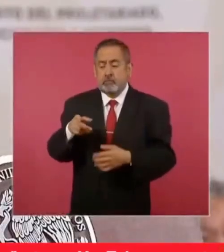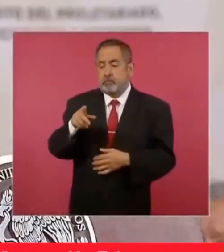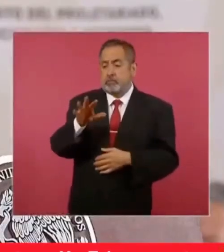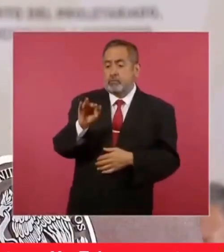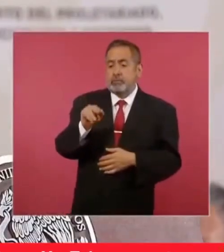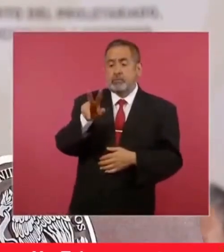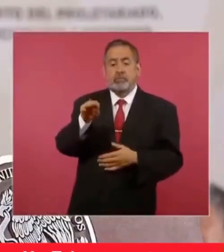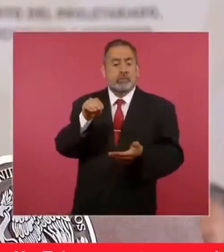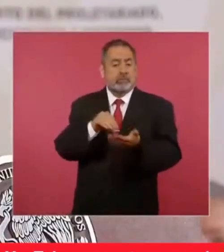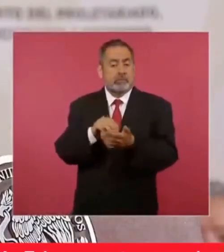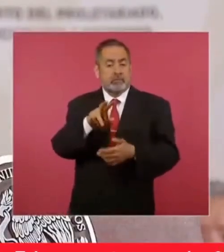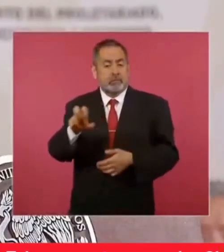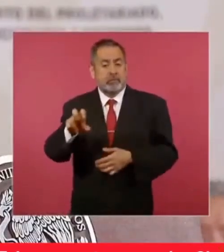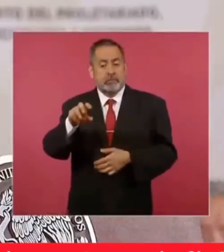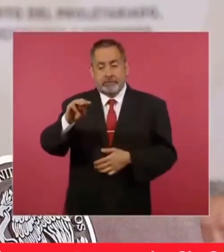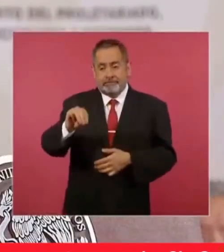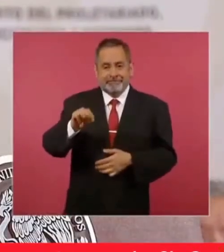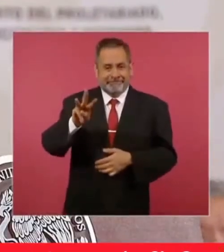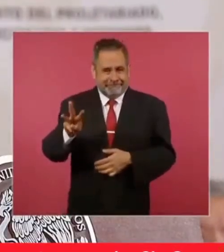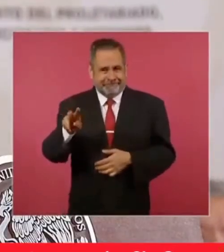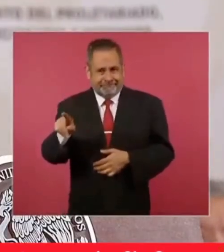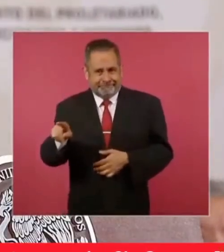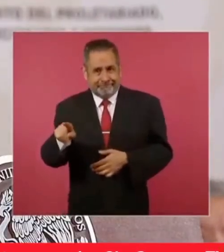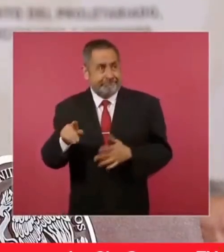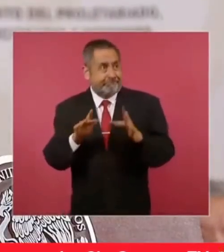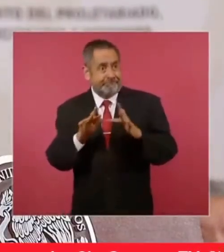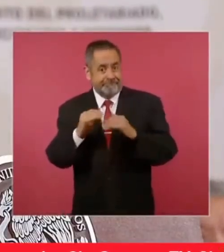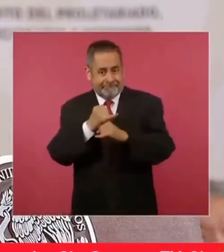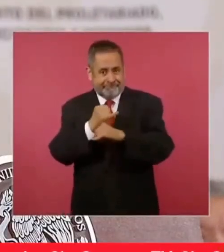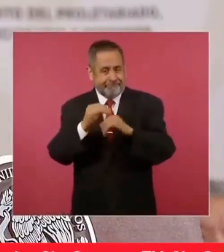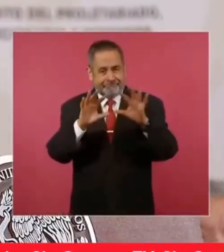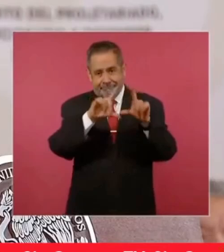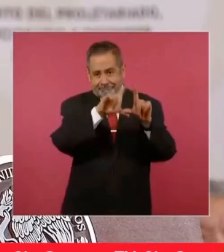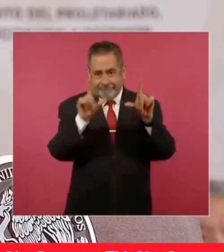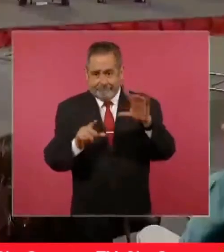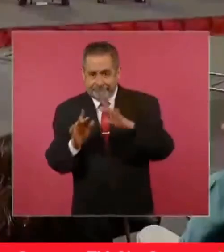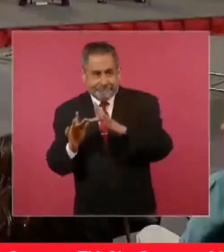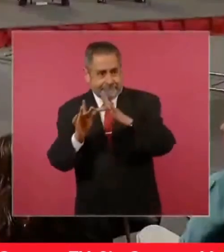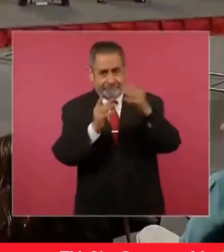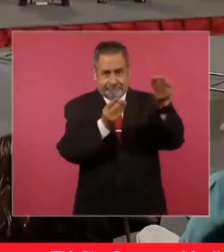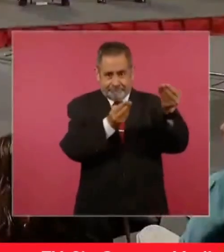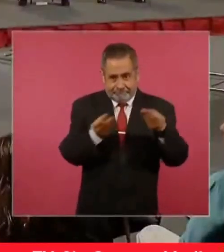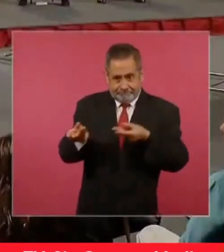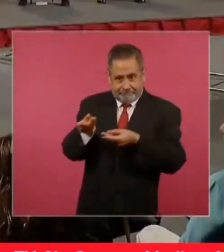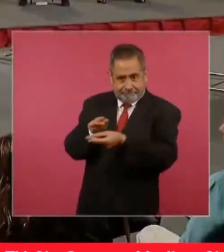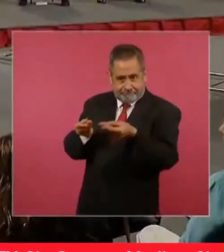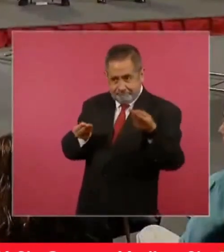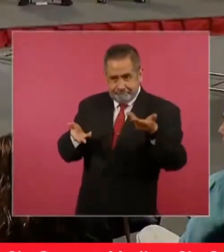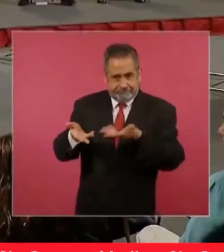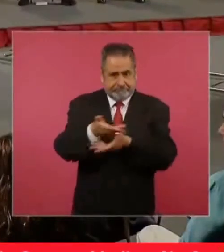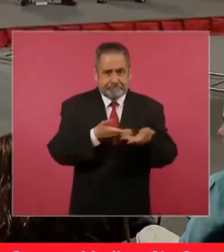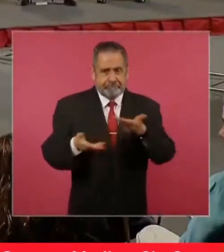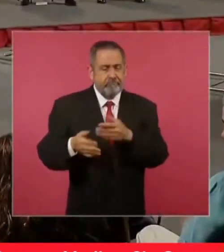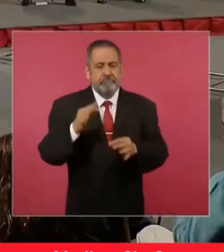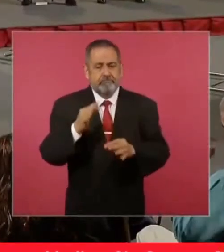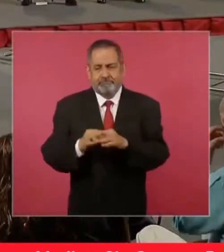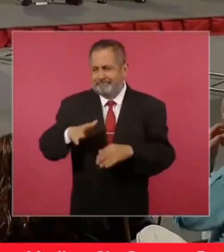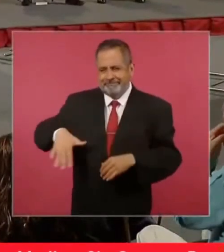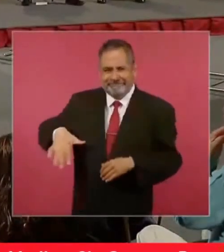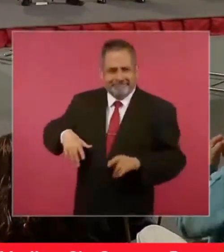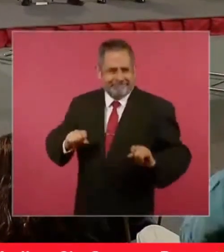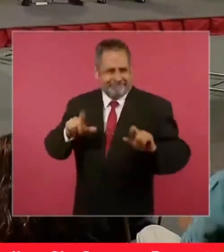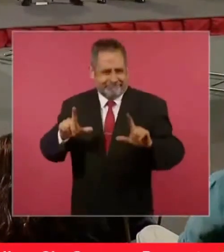49.908 megawatts en el sistema interconectado nacional que mostró ya en diapositivas anteriores el doctor Ricardo